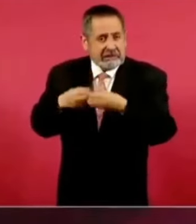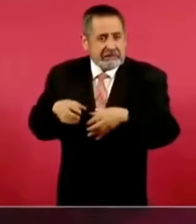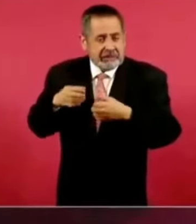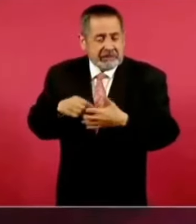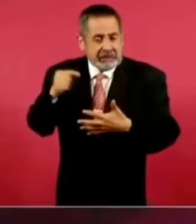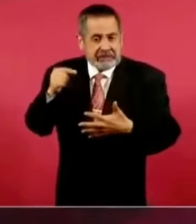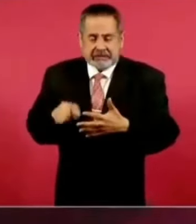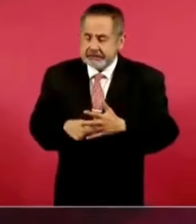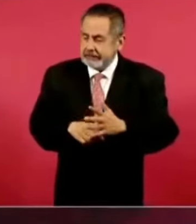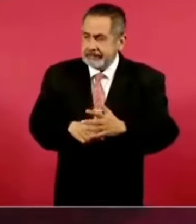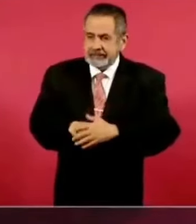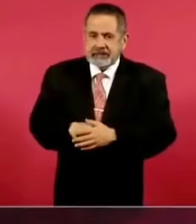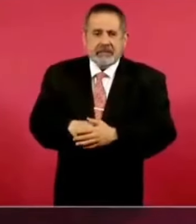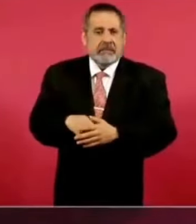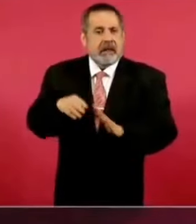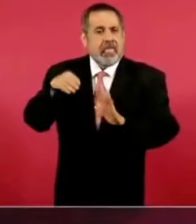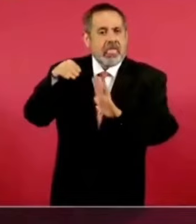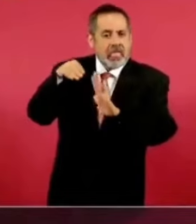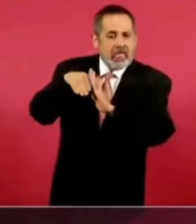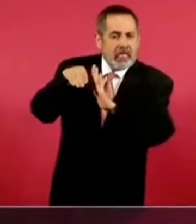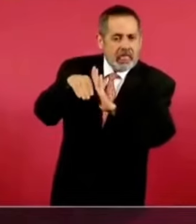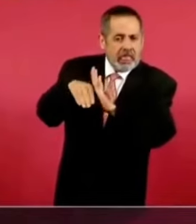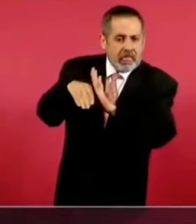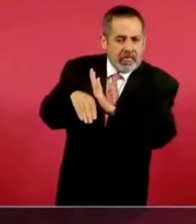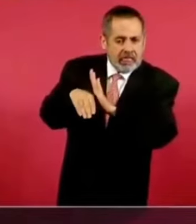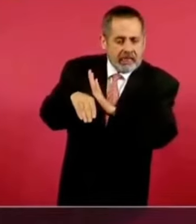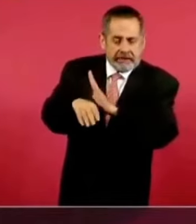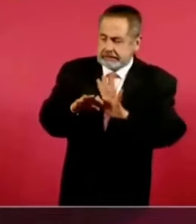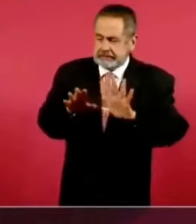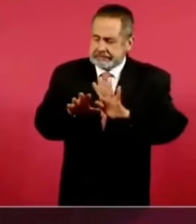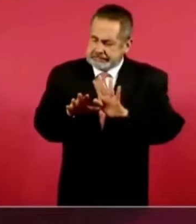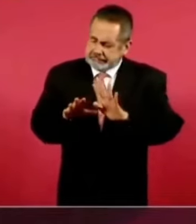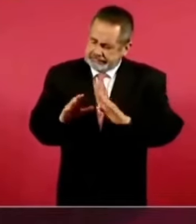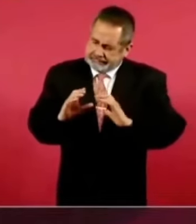Era un proceso de degradación progresiva.